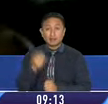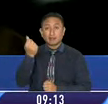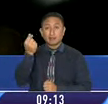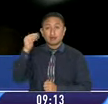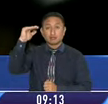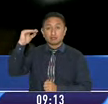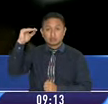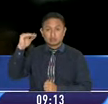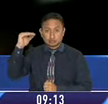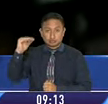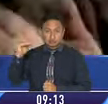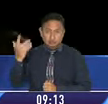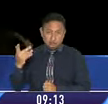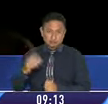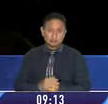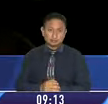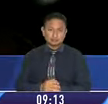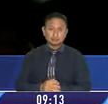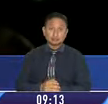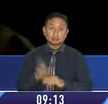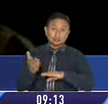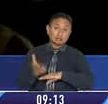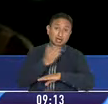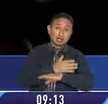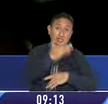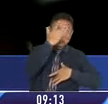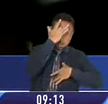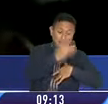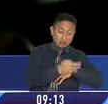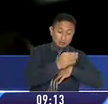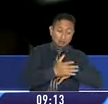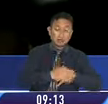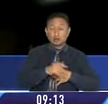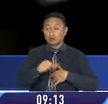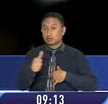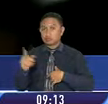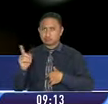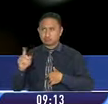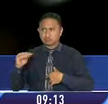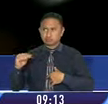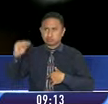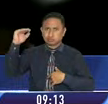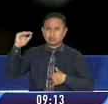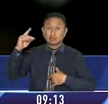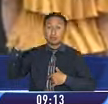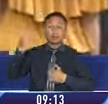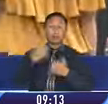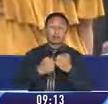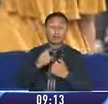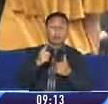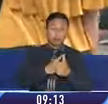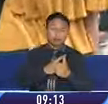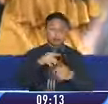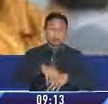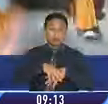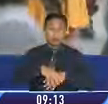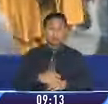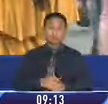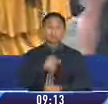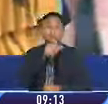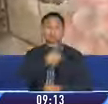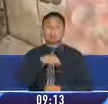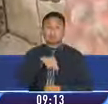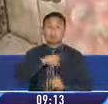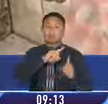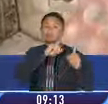precios pre-pandemia, ¿no? Vemos otros que no. Y el efecto del paro también fue eso. Preguntamos a algunos